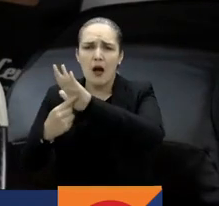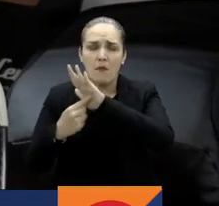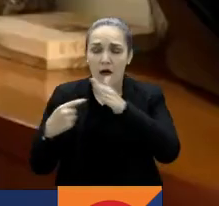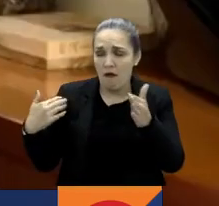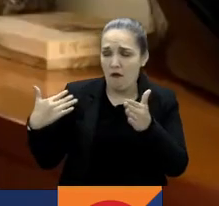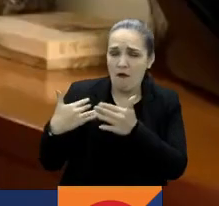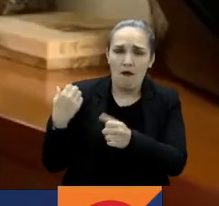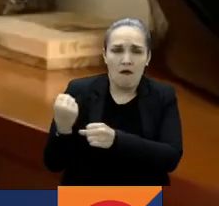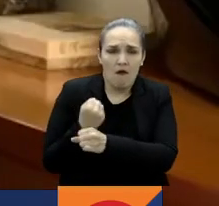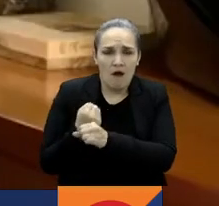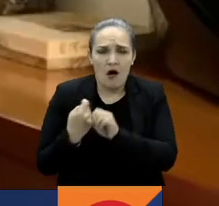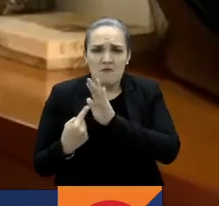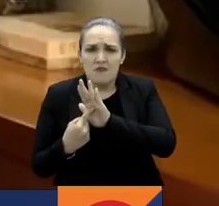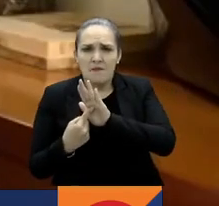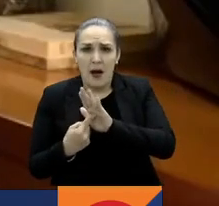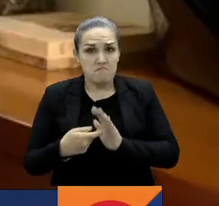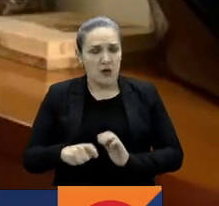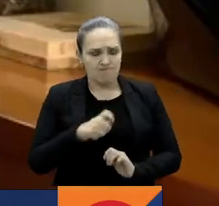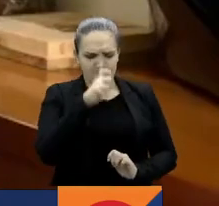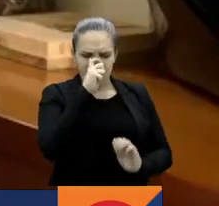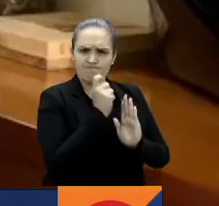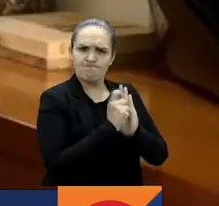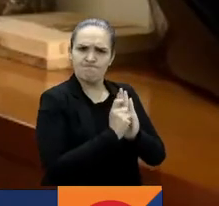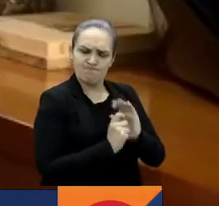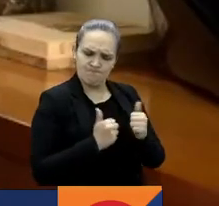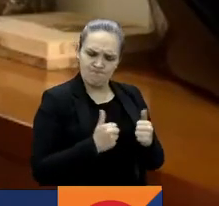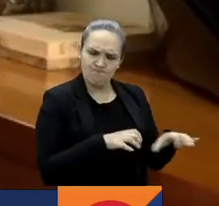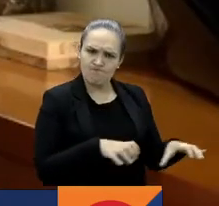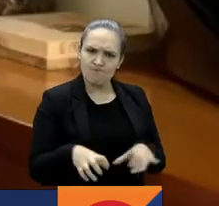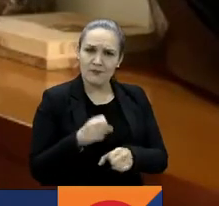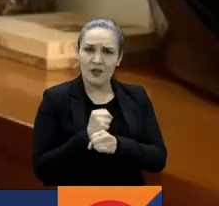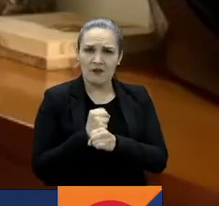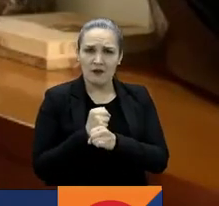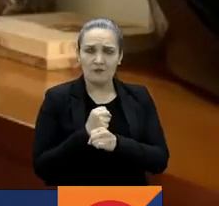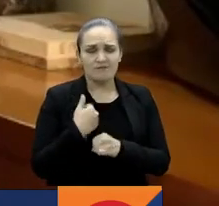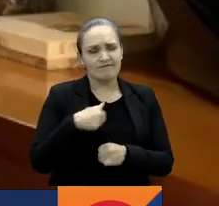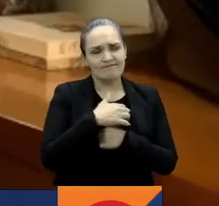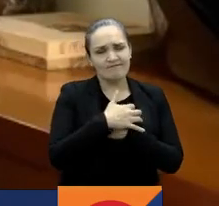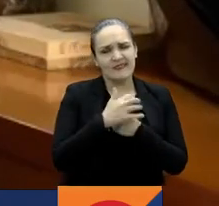trabajo se caracterizó por la rigurosidad en sus labores. Desde RTBC